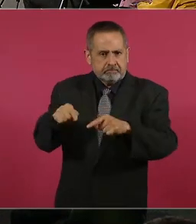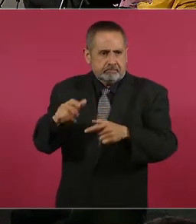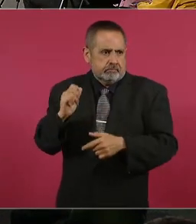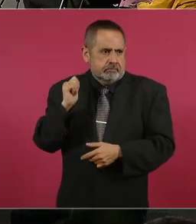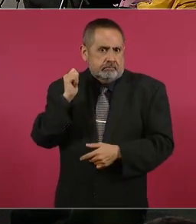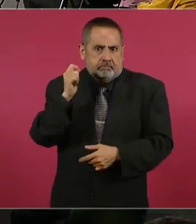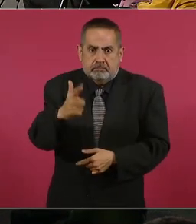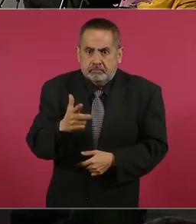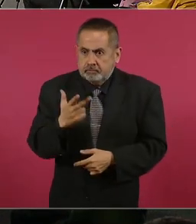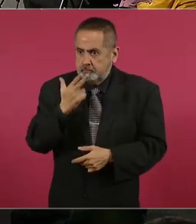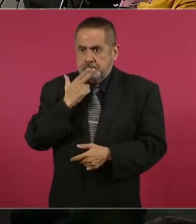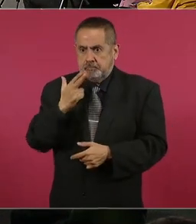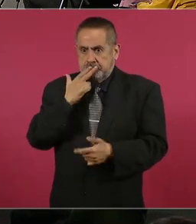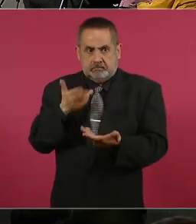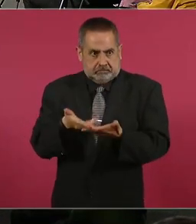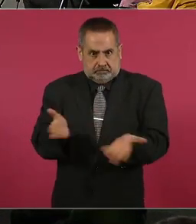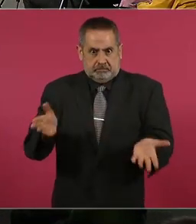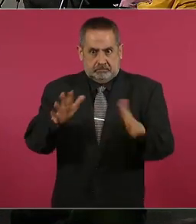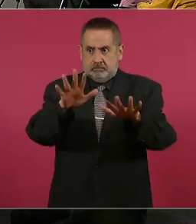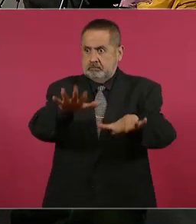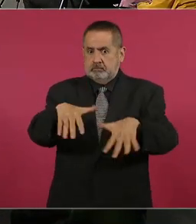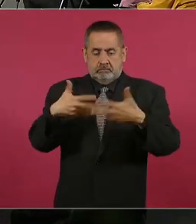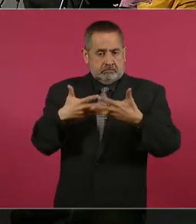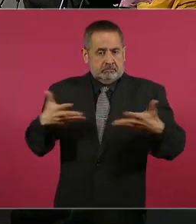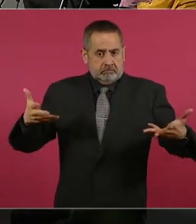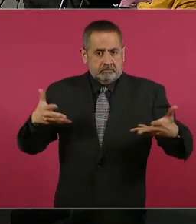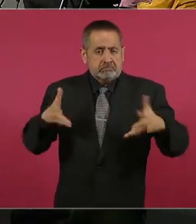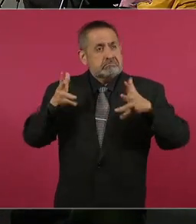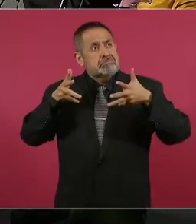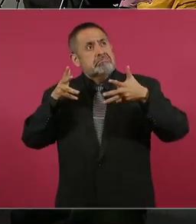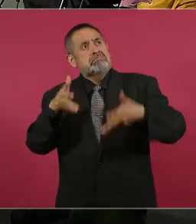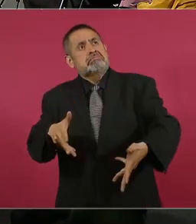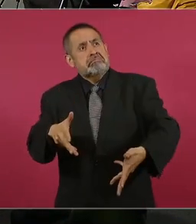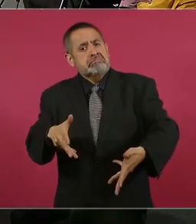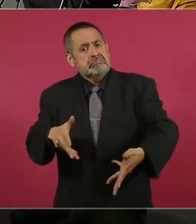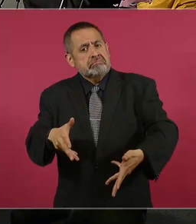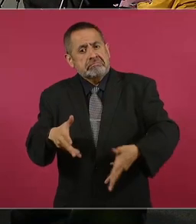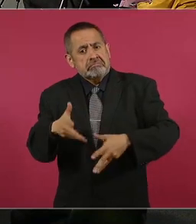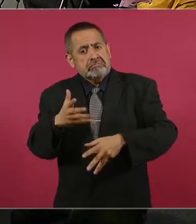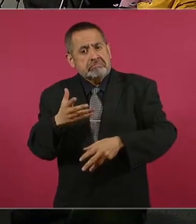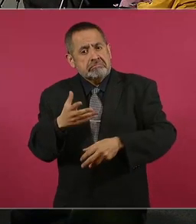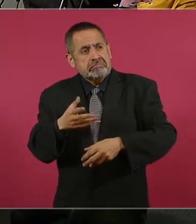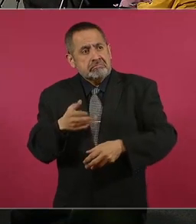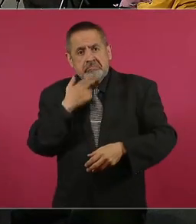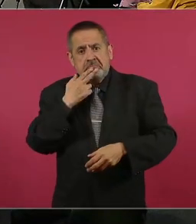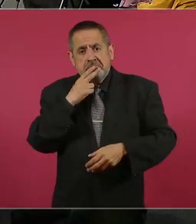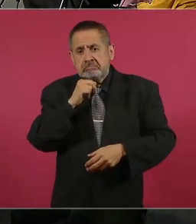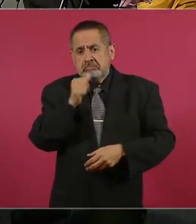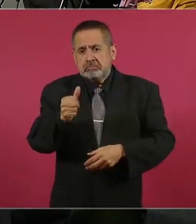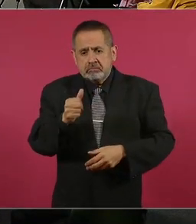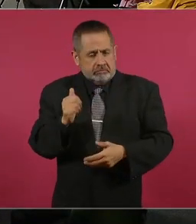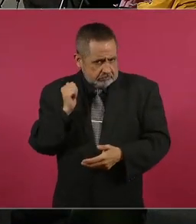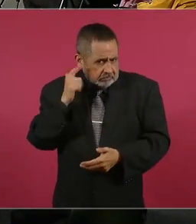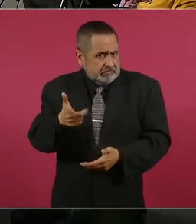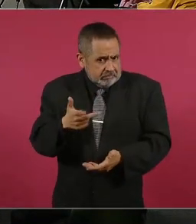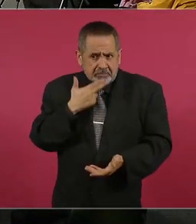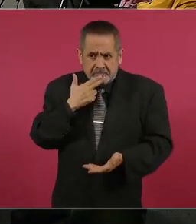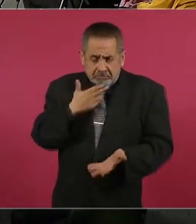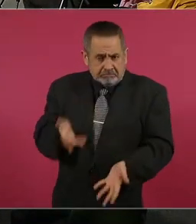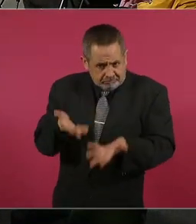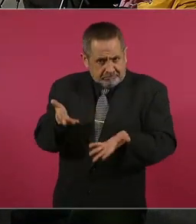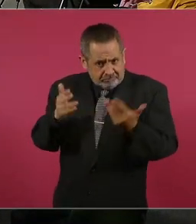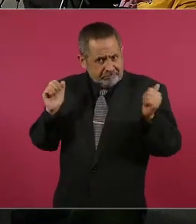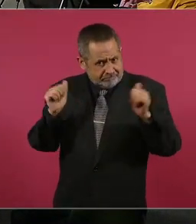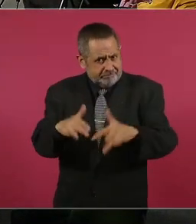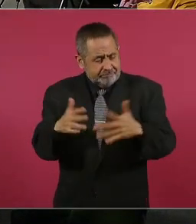un uso a esa infraestructura que está totalmente obsoleta, que no se le da ningún uso, o de por lo menos de